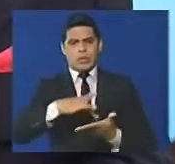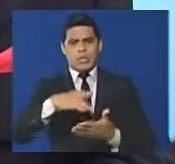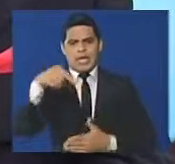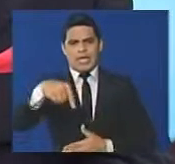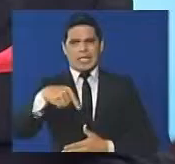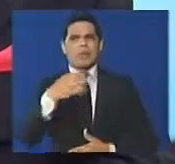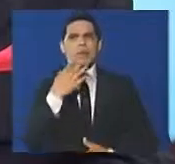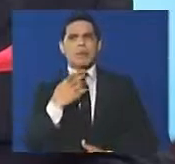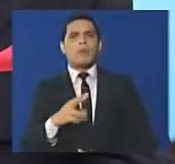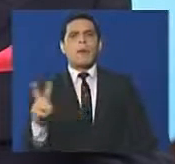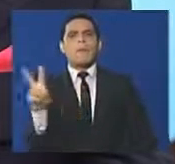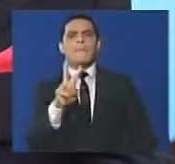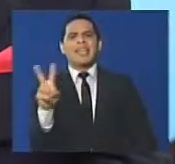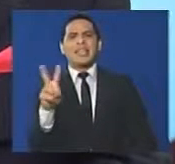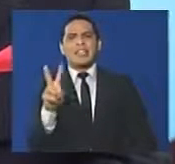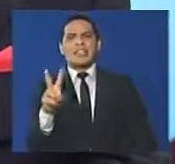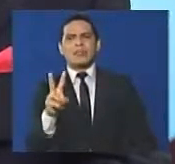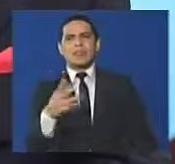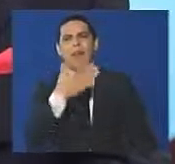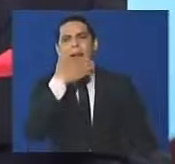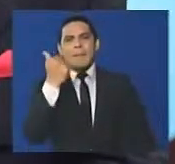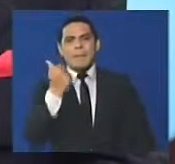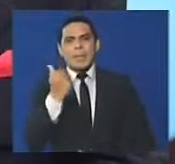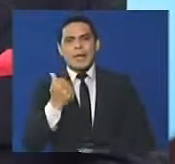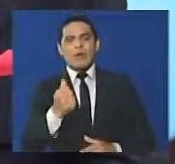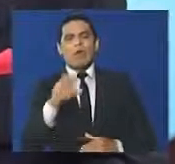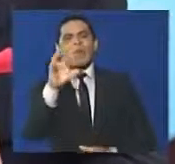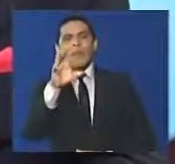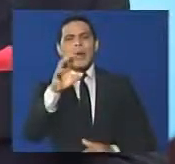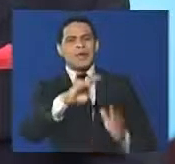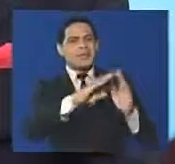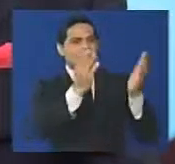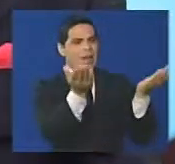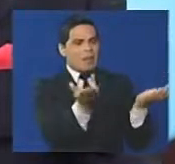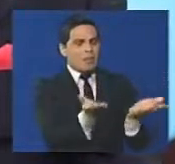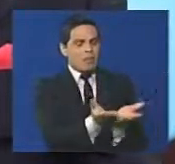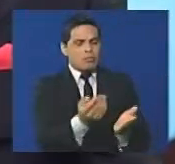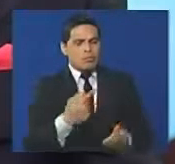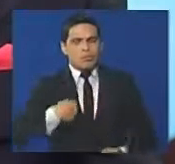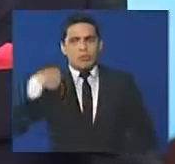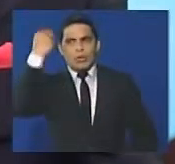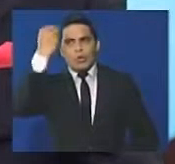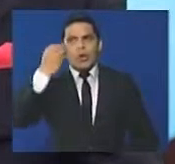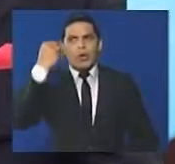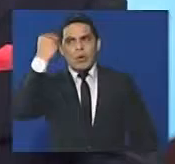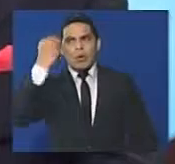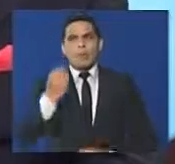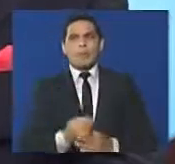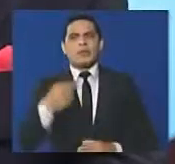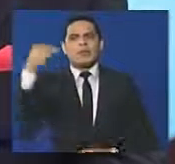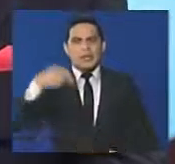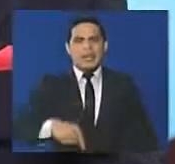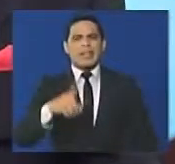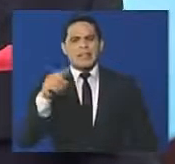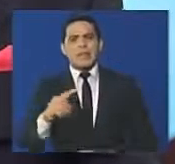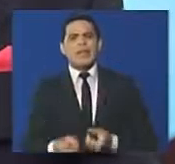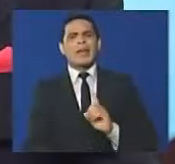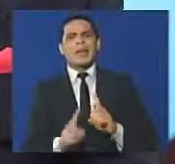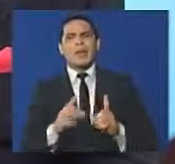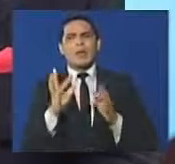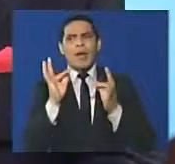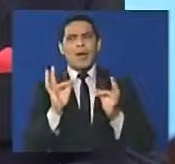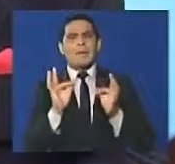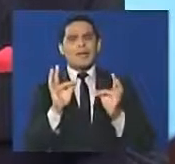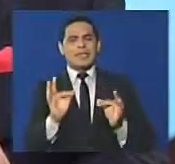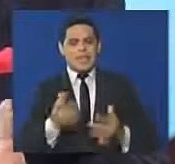mí es Venezuela, es el mejor país del mundo. Además, aquí hay algo tan especial